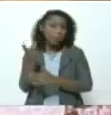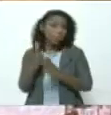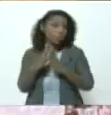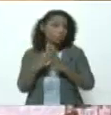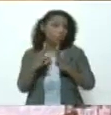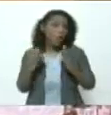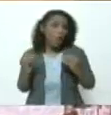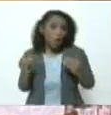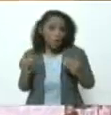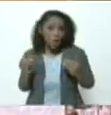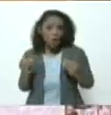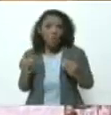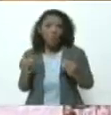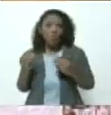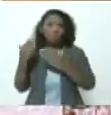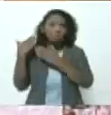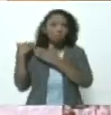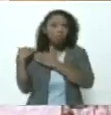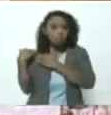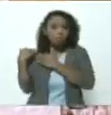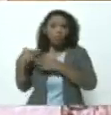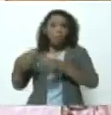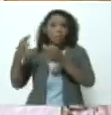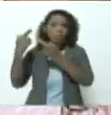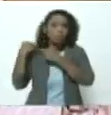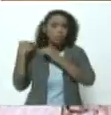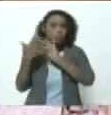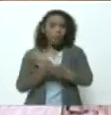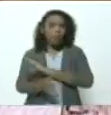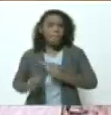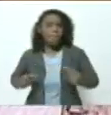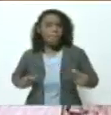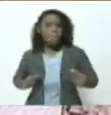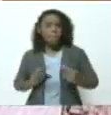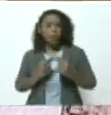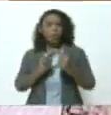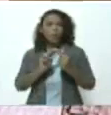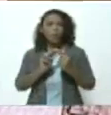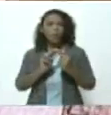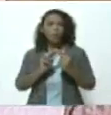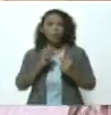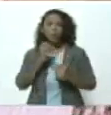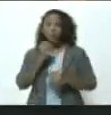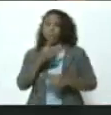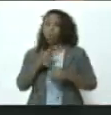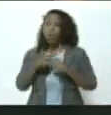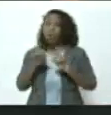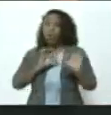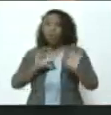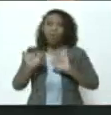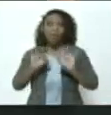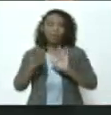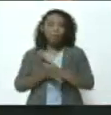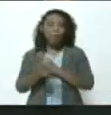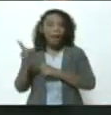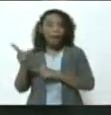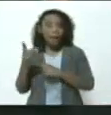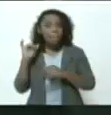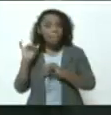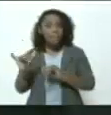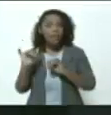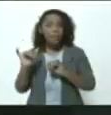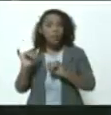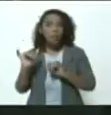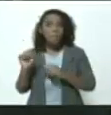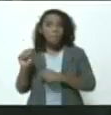todo una carga, una responsabilidad, y también encontrarse con, bueno, otros actores que también estaban como en el mismo... Yo